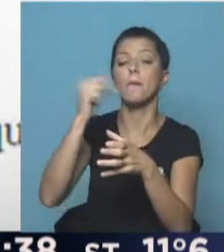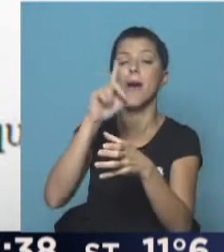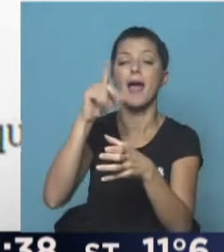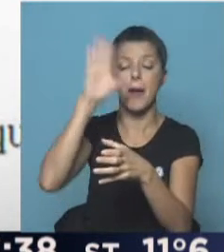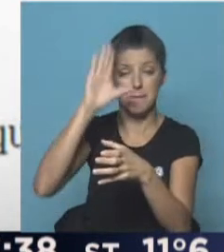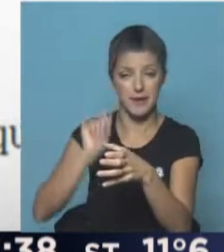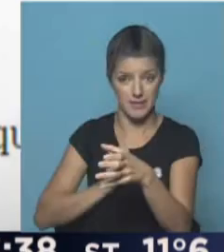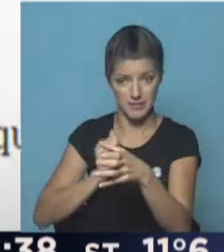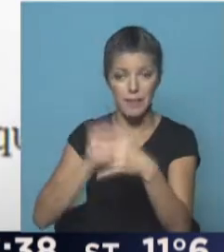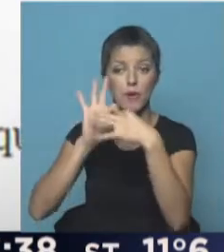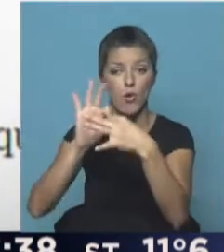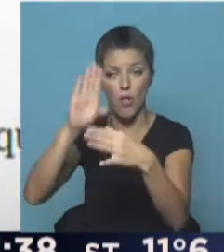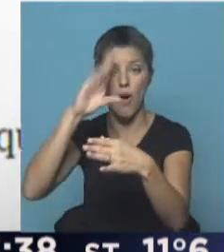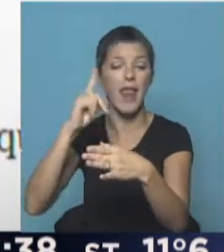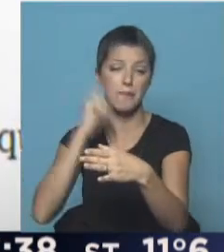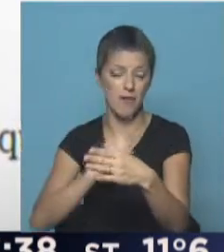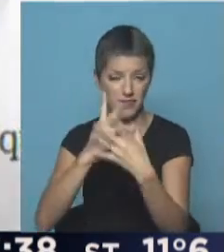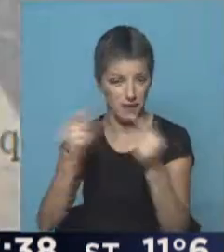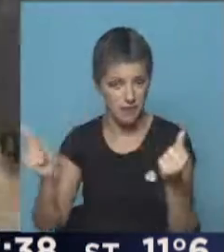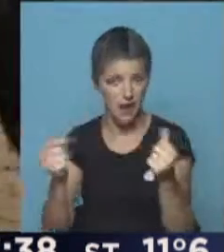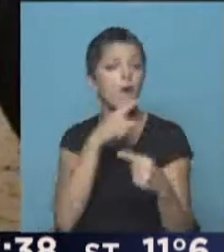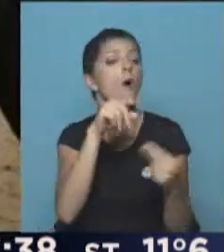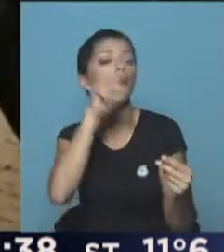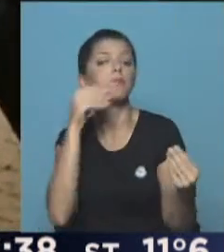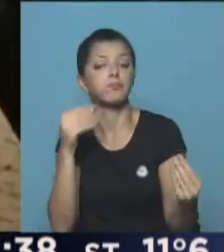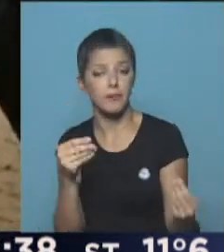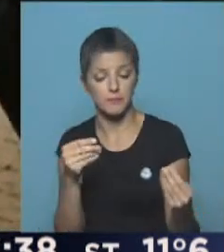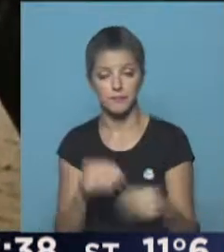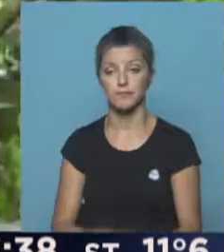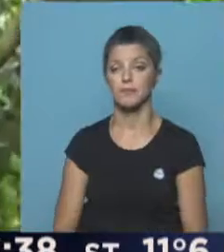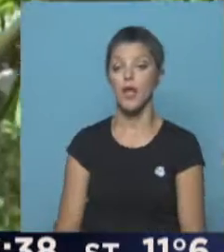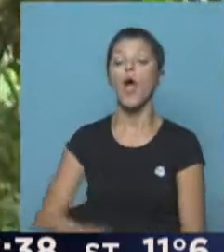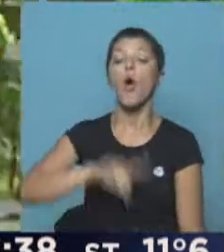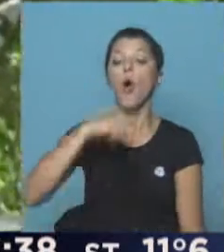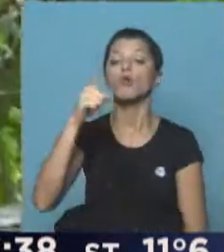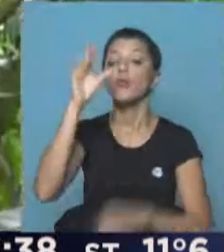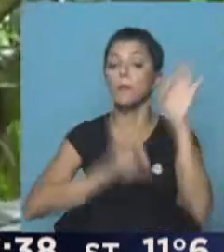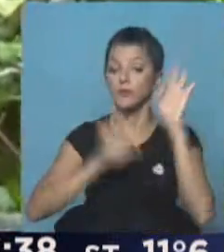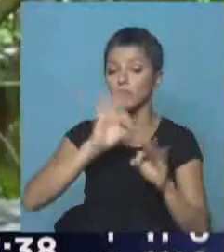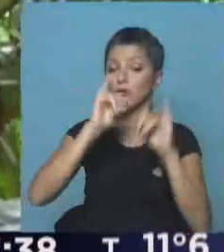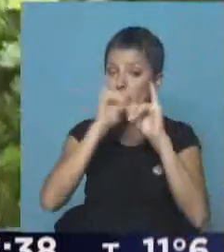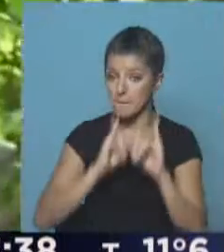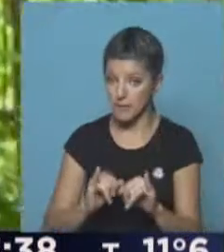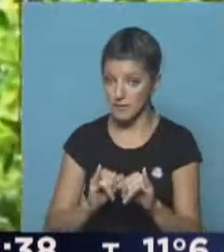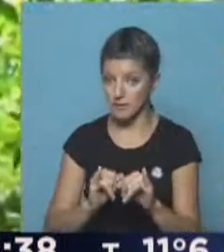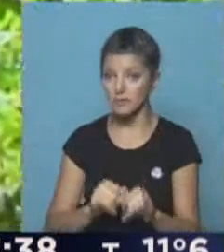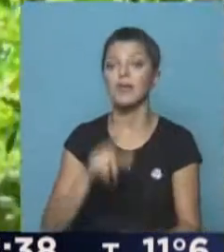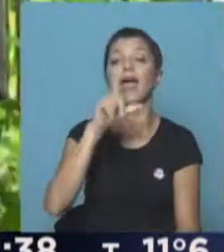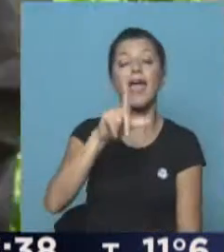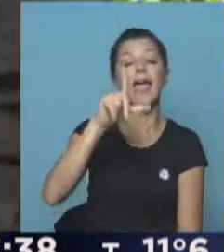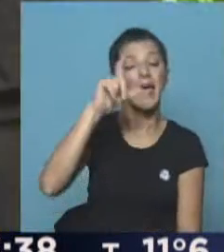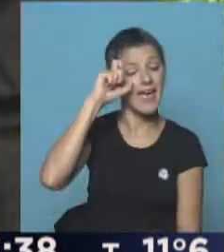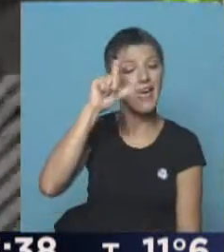servicio de las mafias? Mientras tanto, el otro gran proceso de paz que involucra al Ejército de Liberación Nacional sigue en su